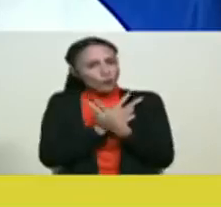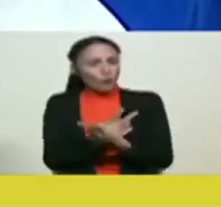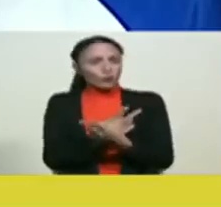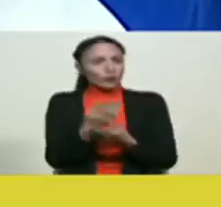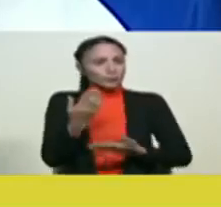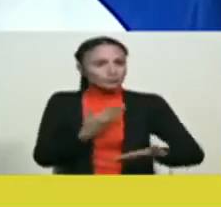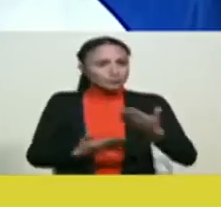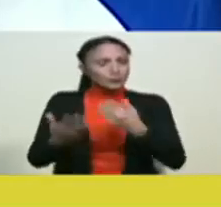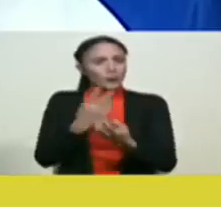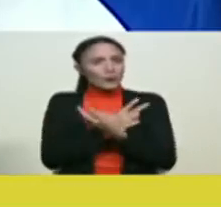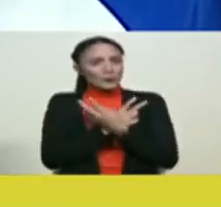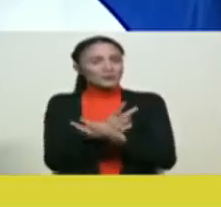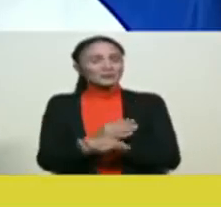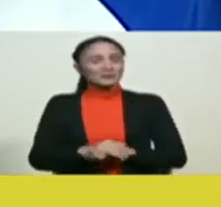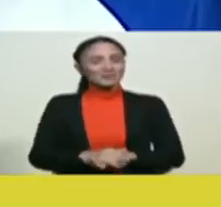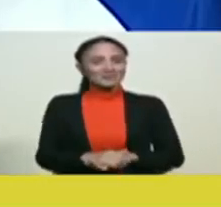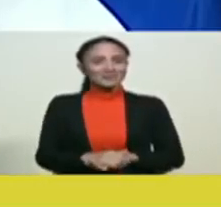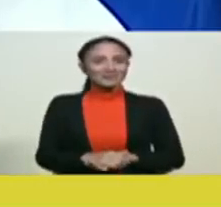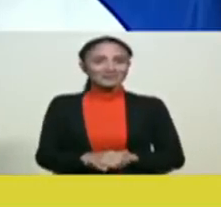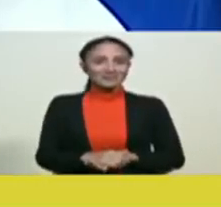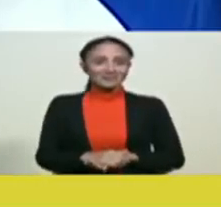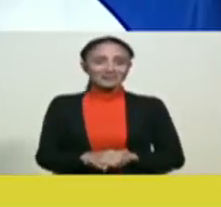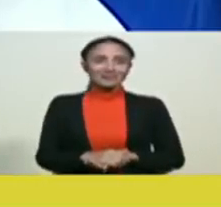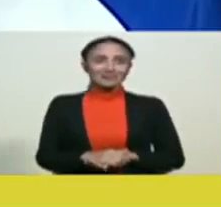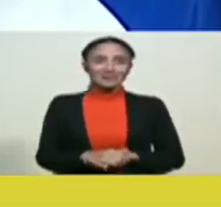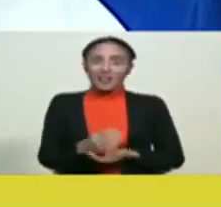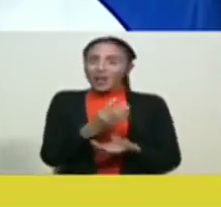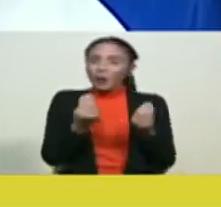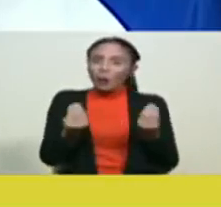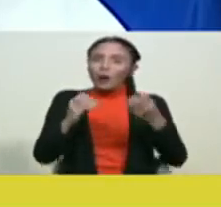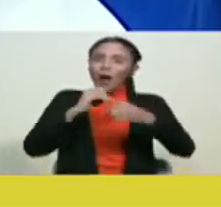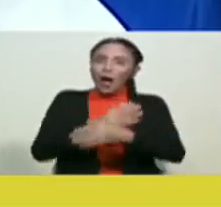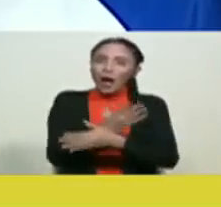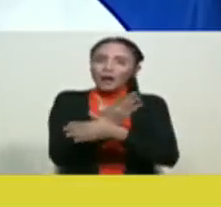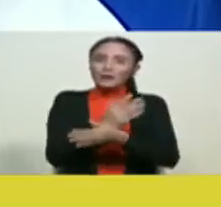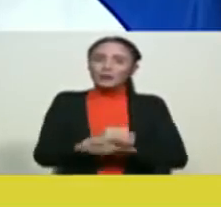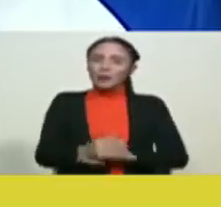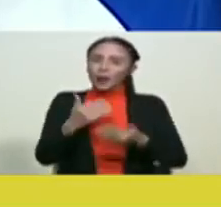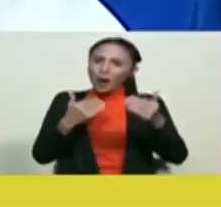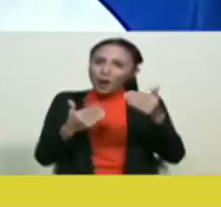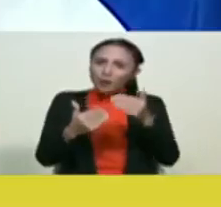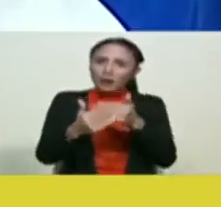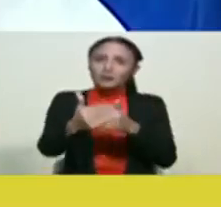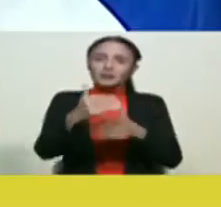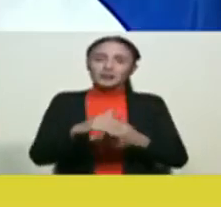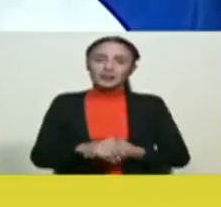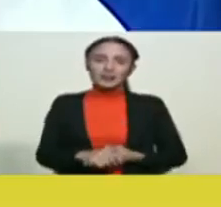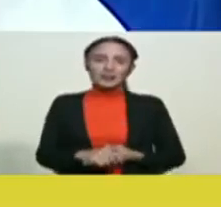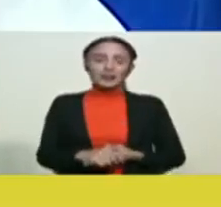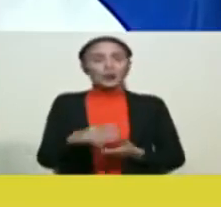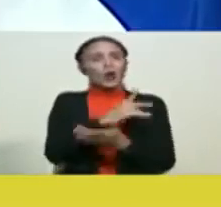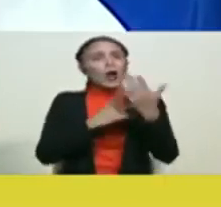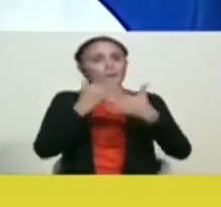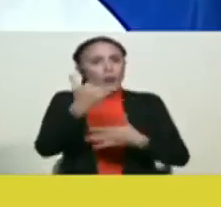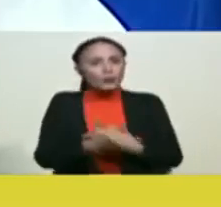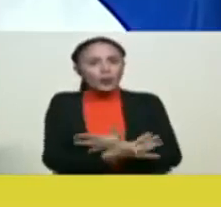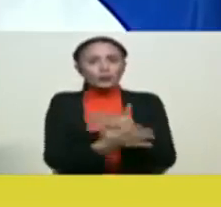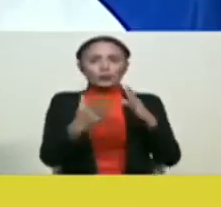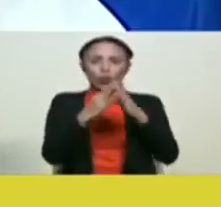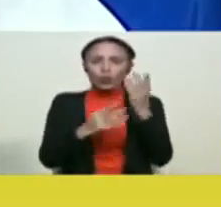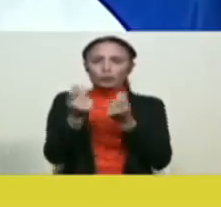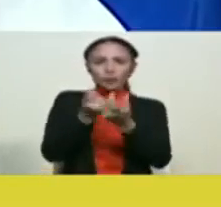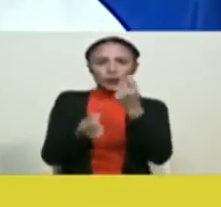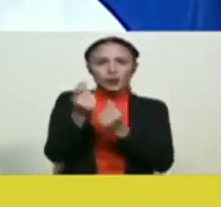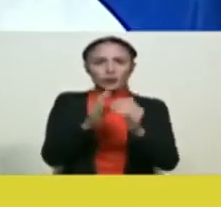para juntos en el marco del alba avanzar en nuevo proyecto de creación de riqueza